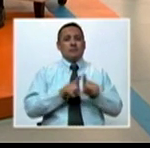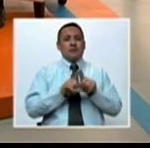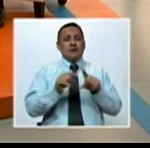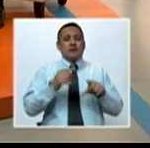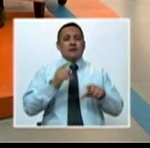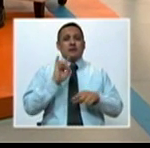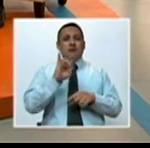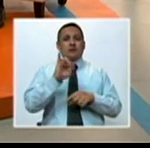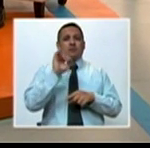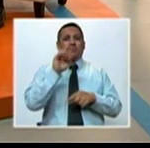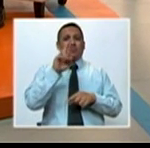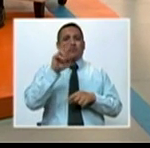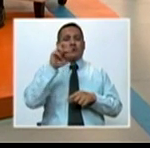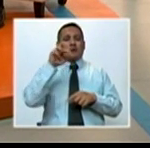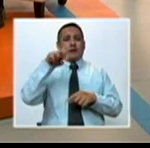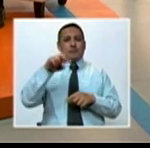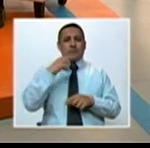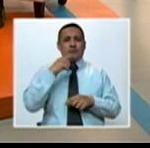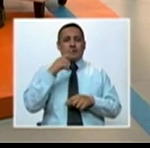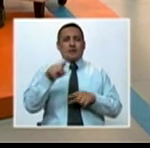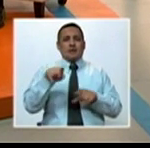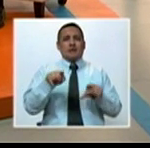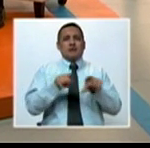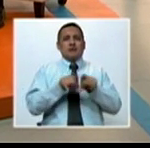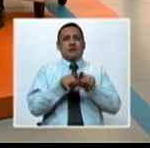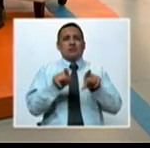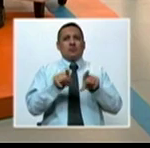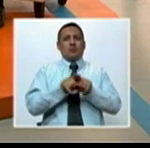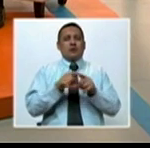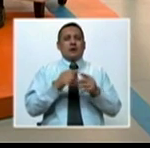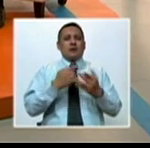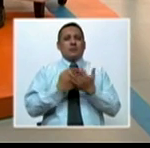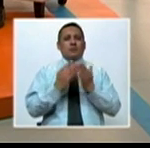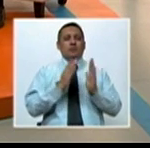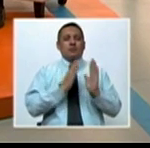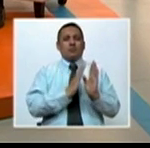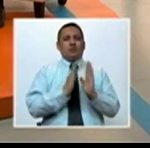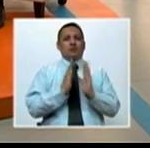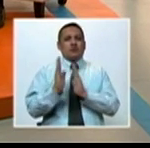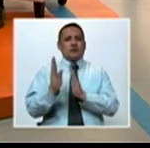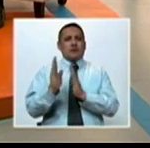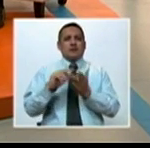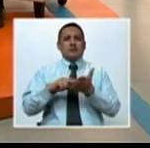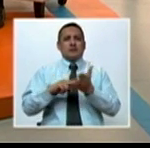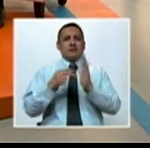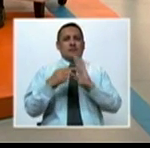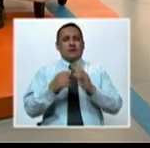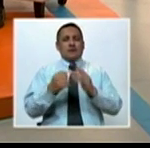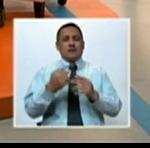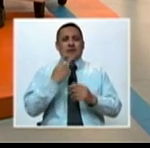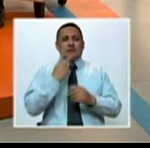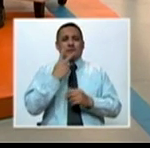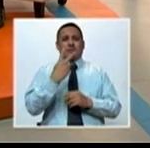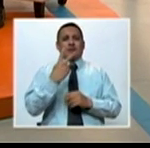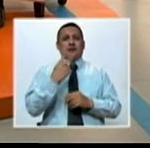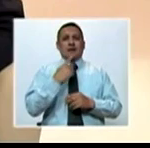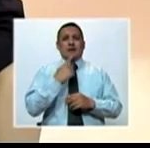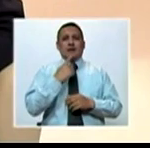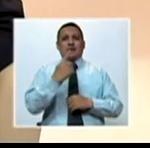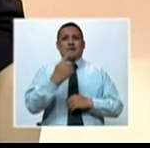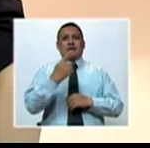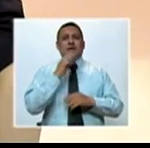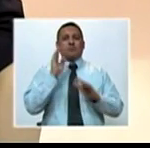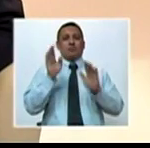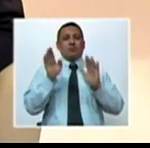de referencia procesal. En todo caso, lo que se dice es que aquel que gana menos de